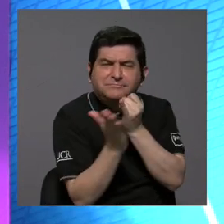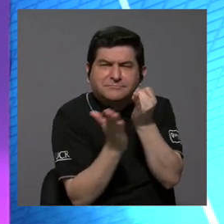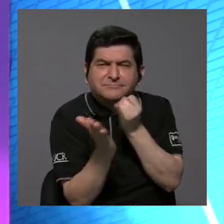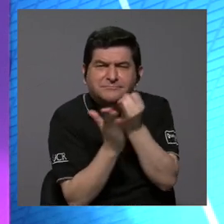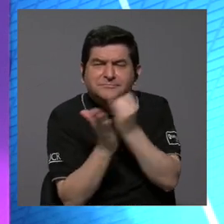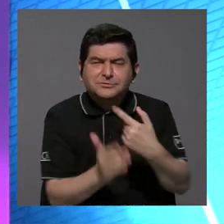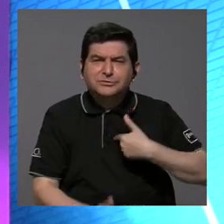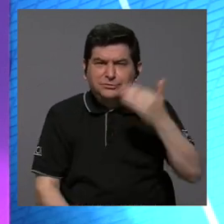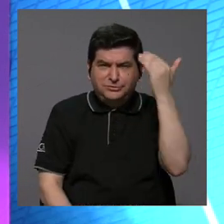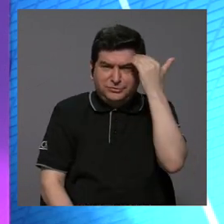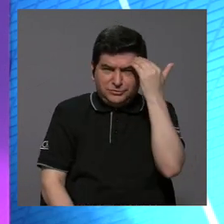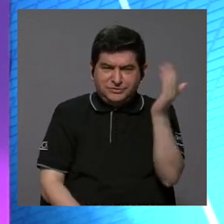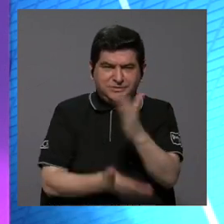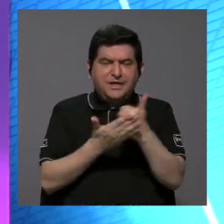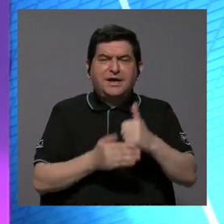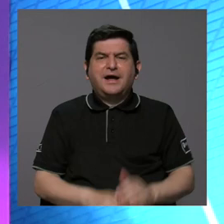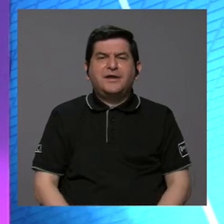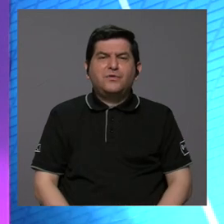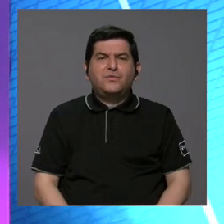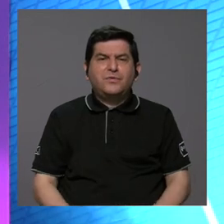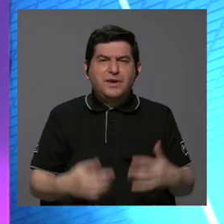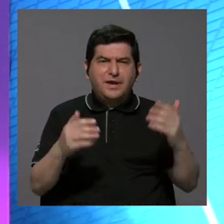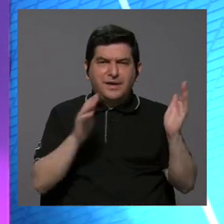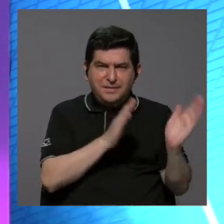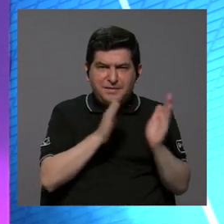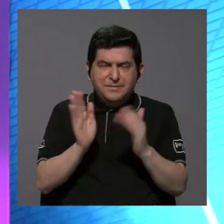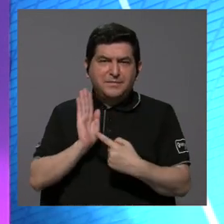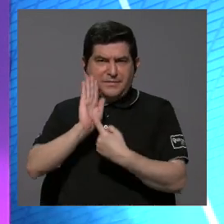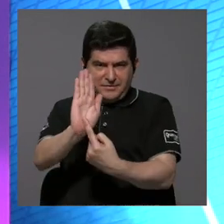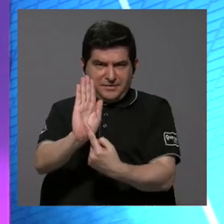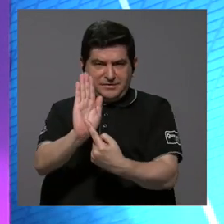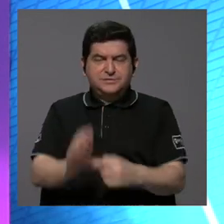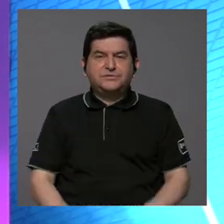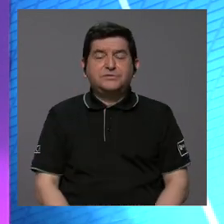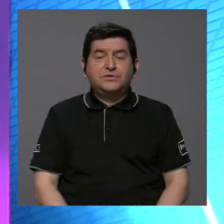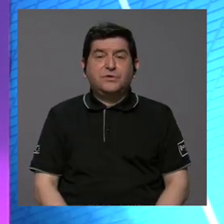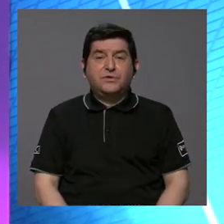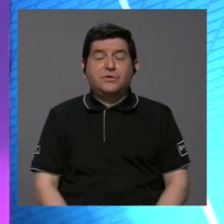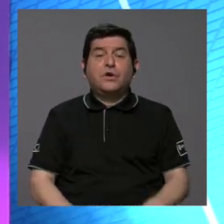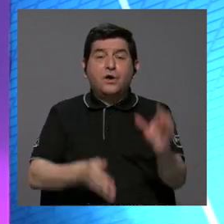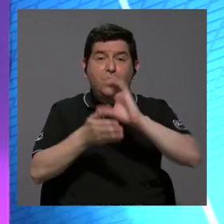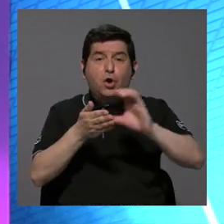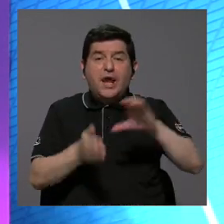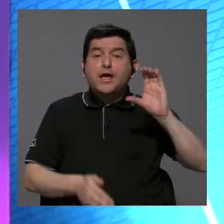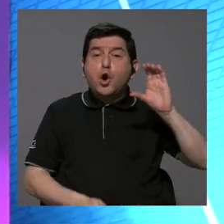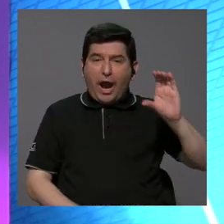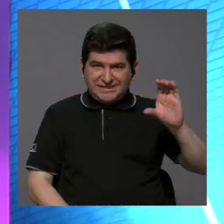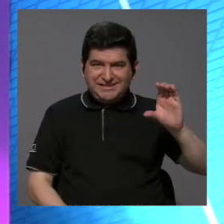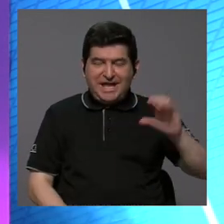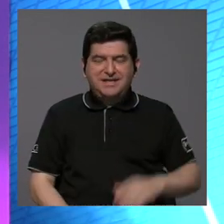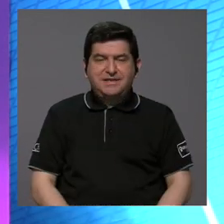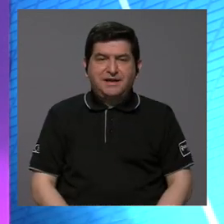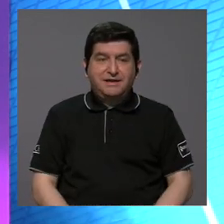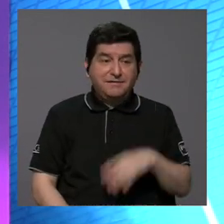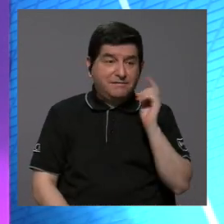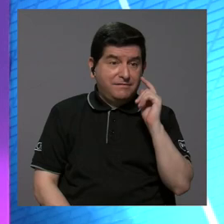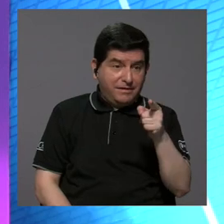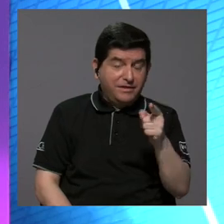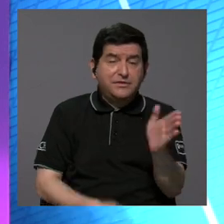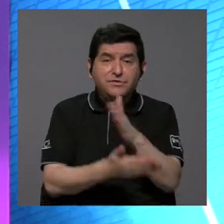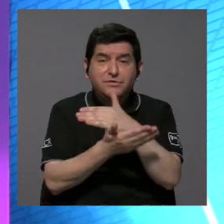sé que se dieron ciertos montajes principalmente por el conservatorio castella donde se montaron